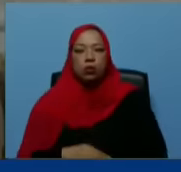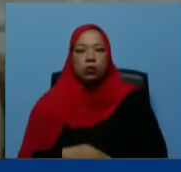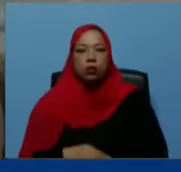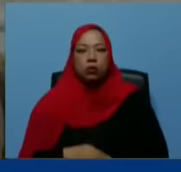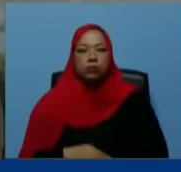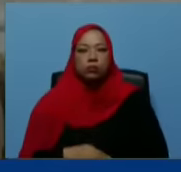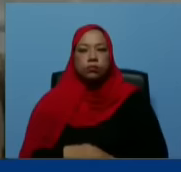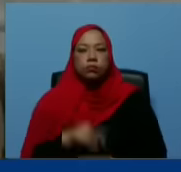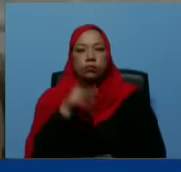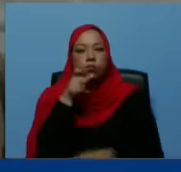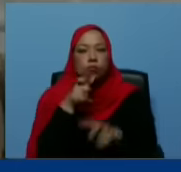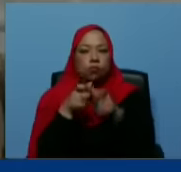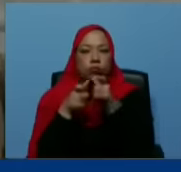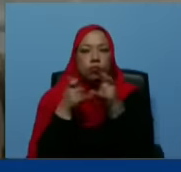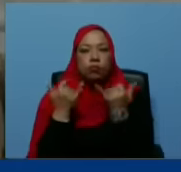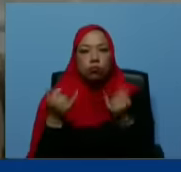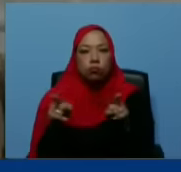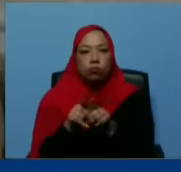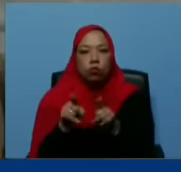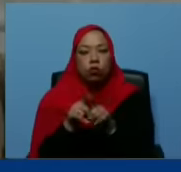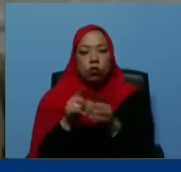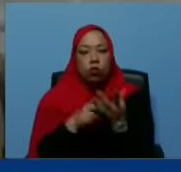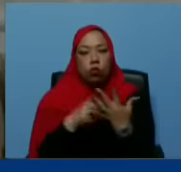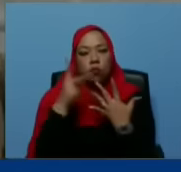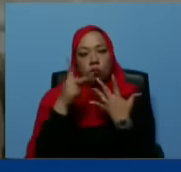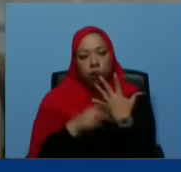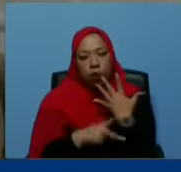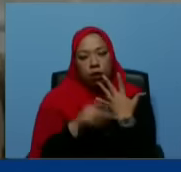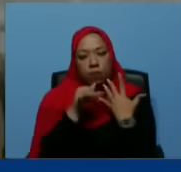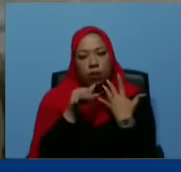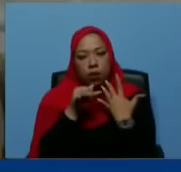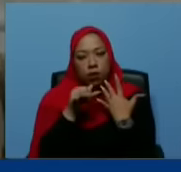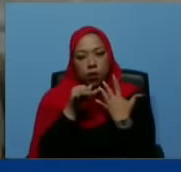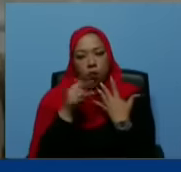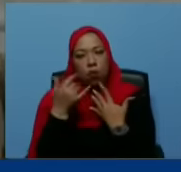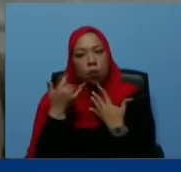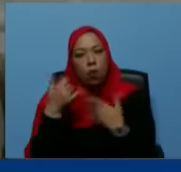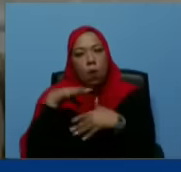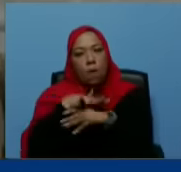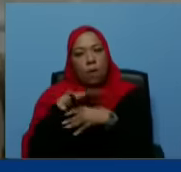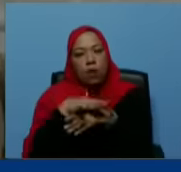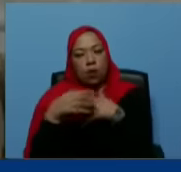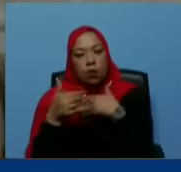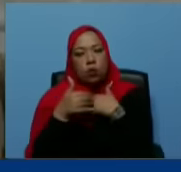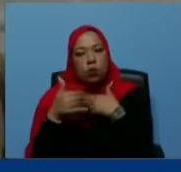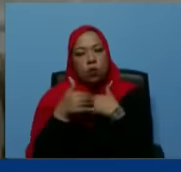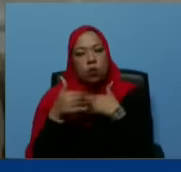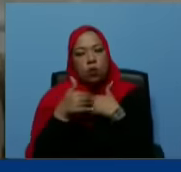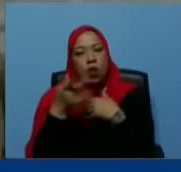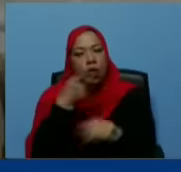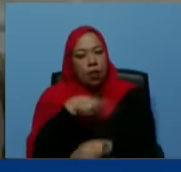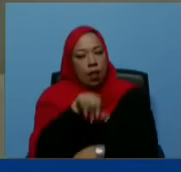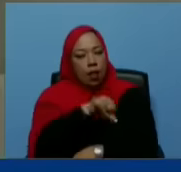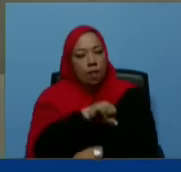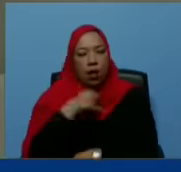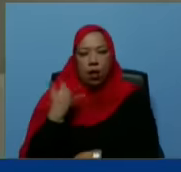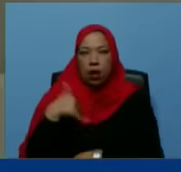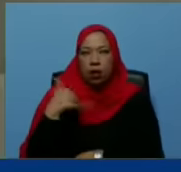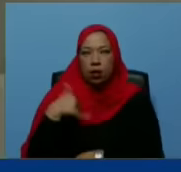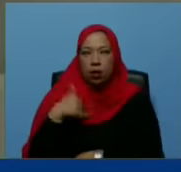a cuentas. Por ejemplo, el programa de Diosdado. El miércoles fue atacado desde España,